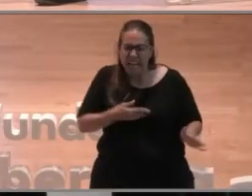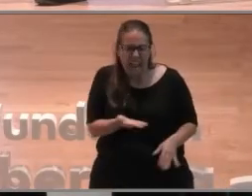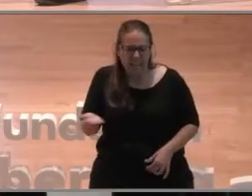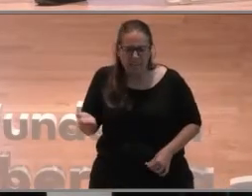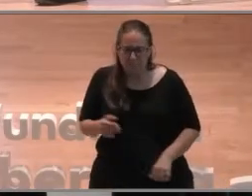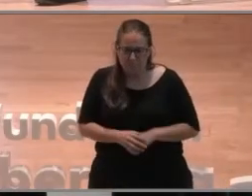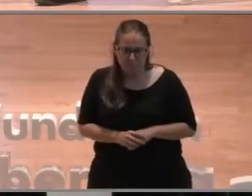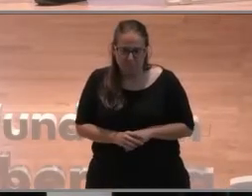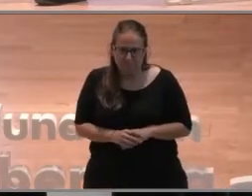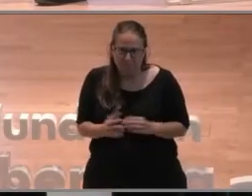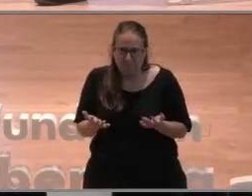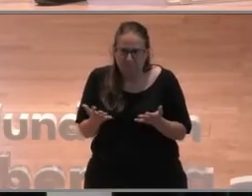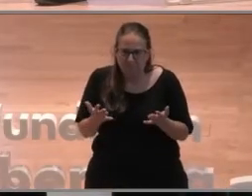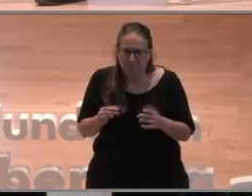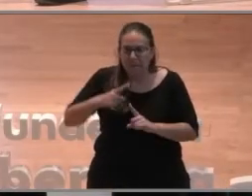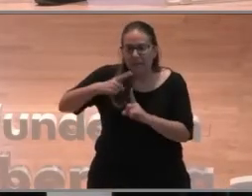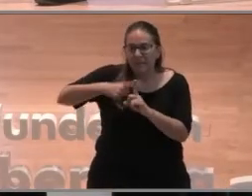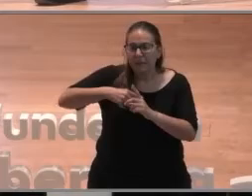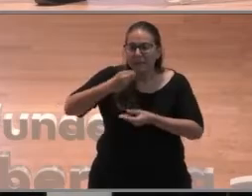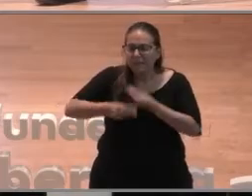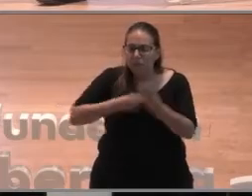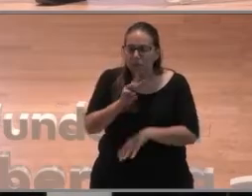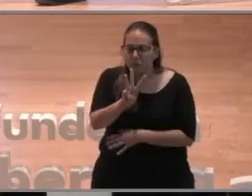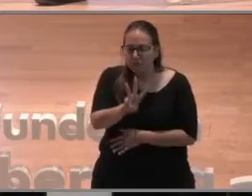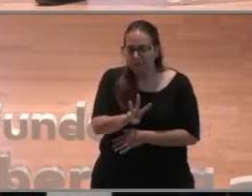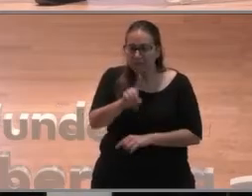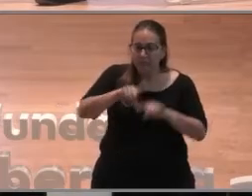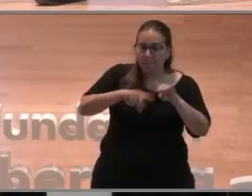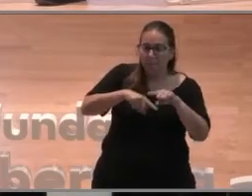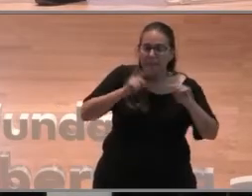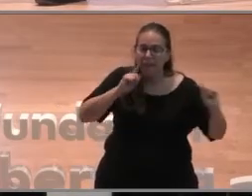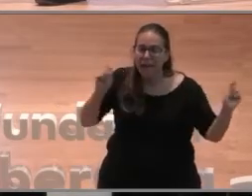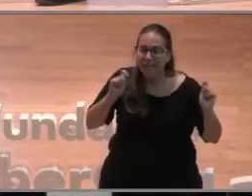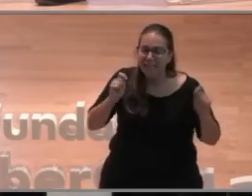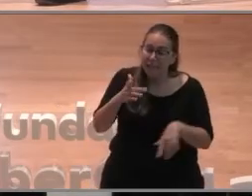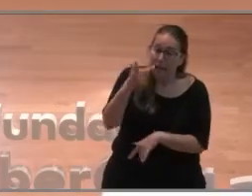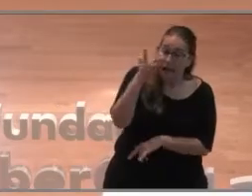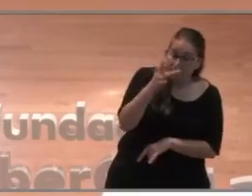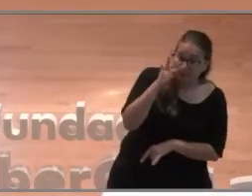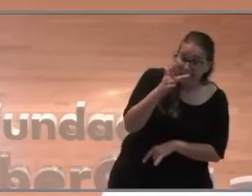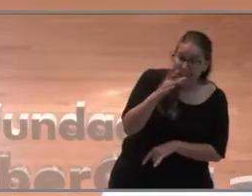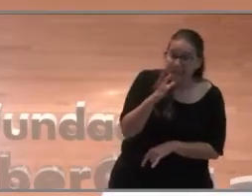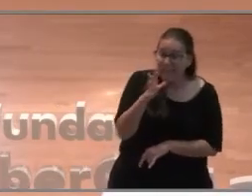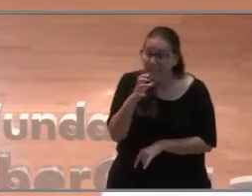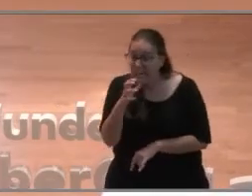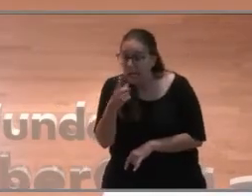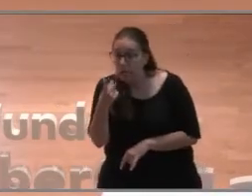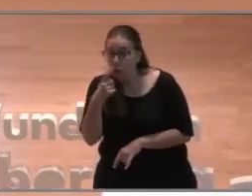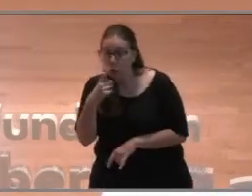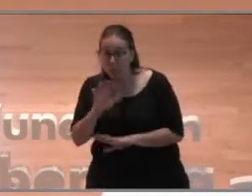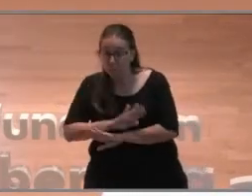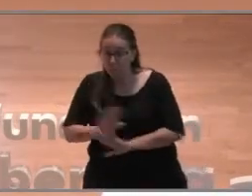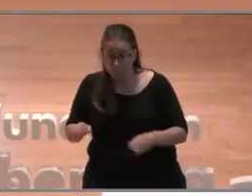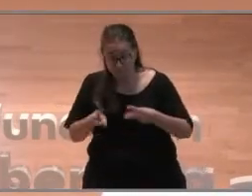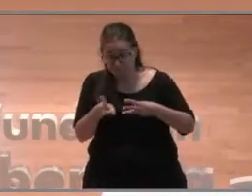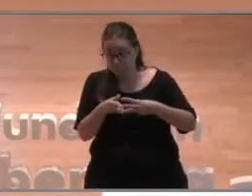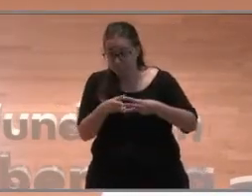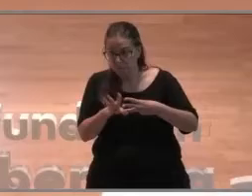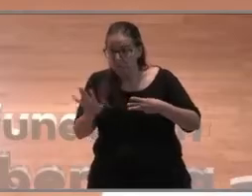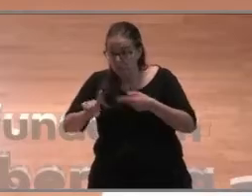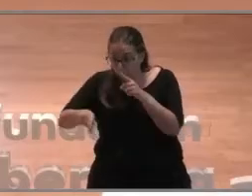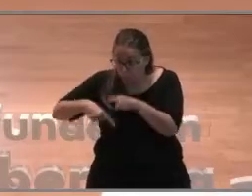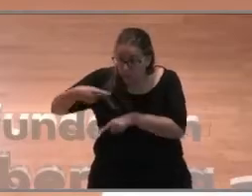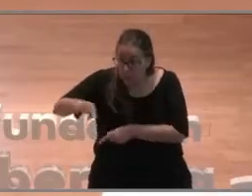pone 3 niveles de actuación en función de si la alerta es amarilla, naranja o roja, como habéis visto, pero si leéis el